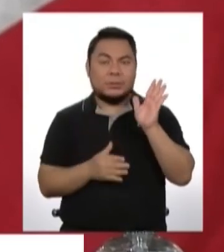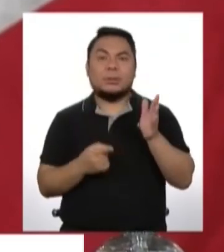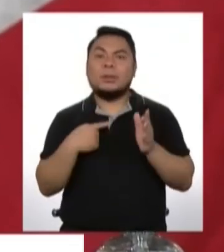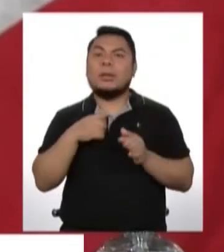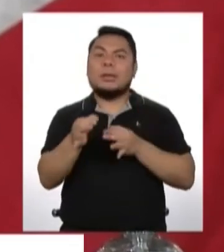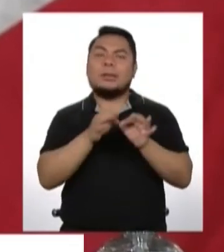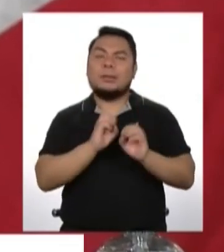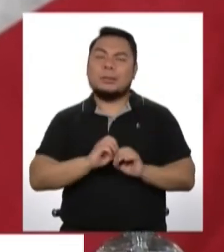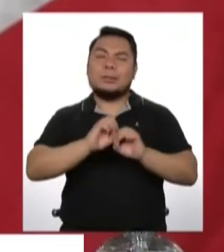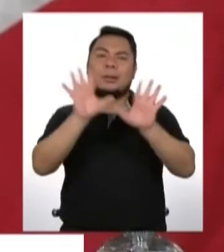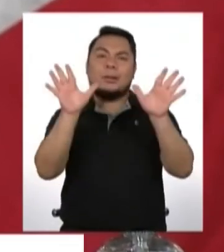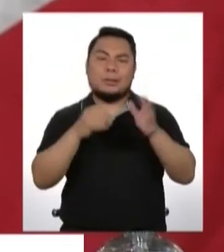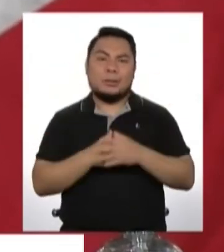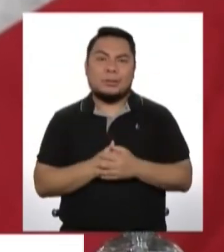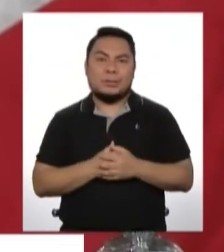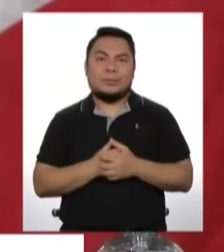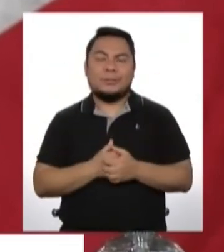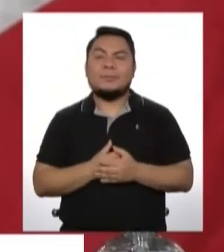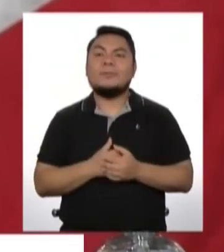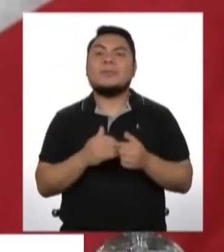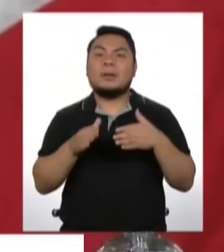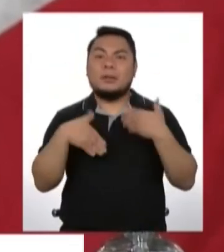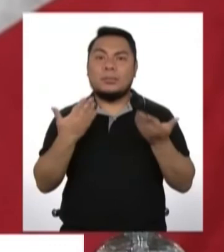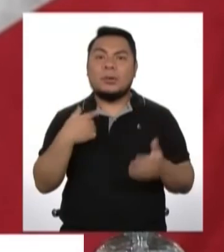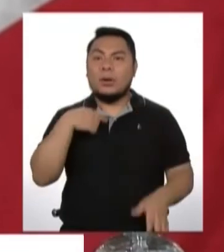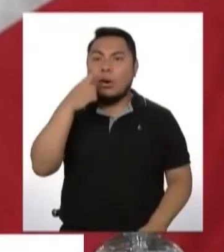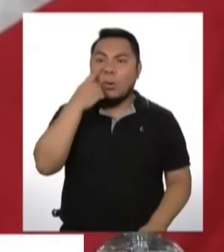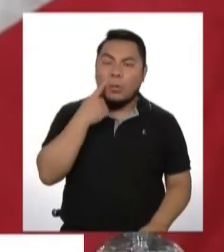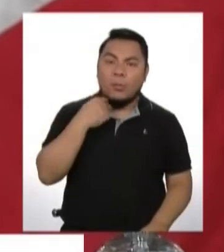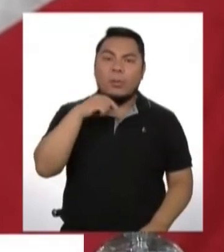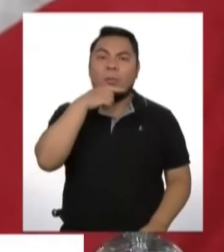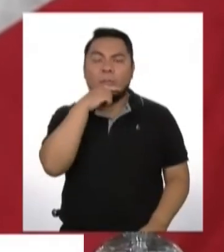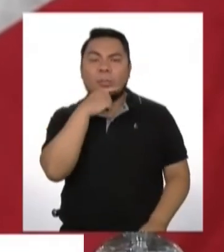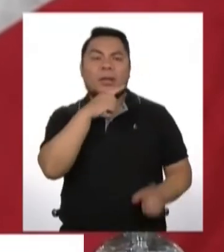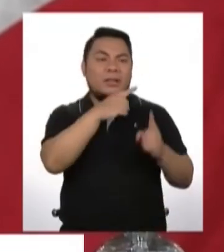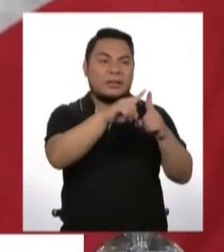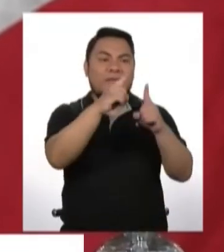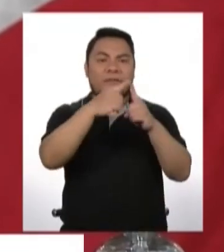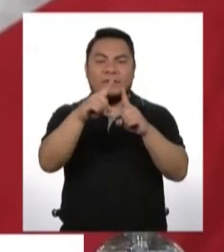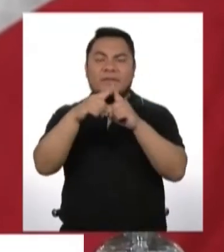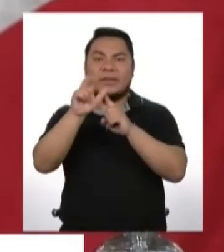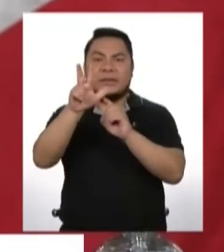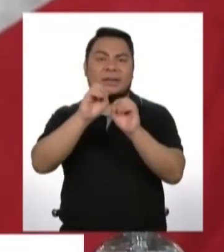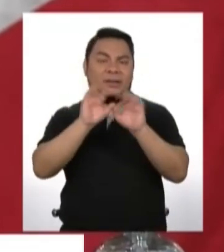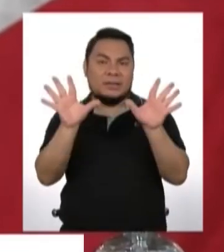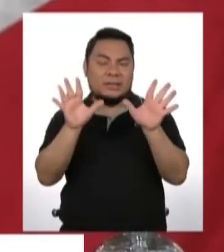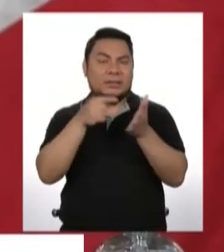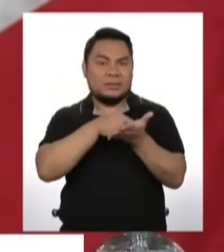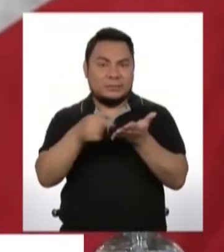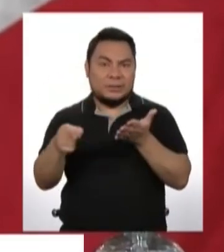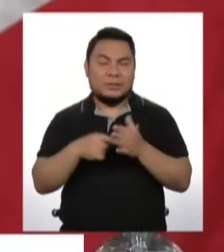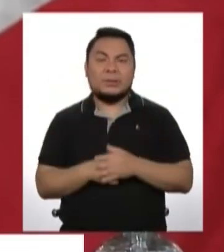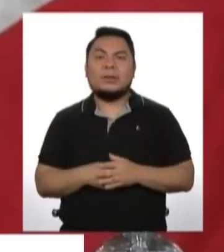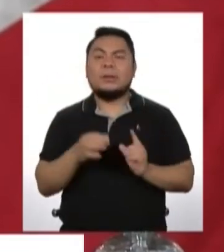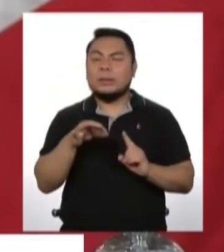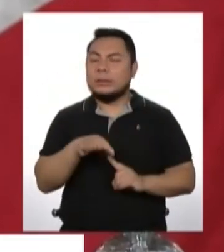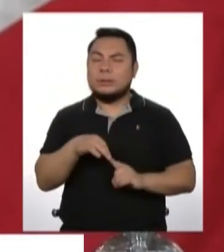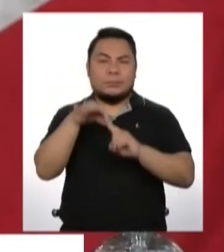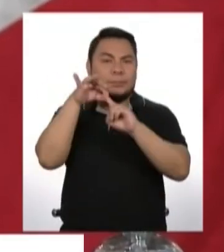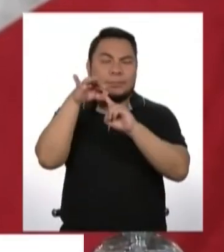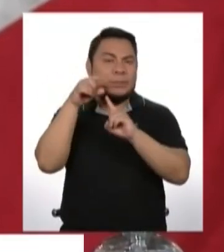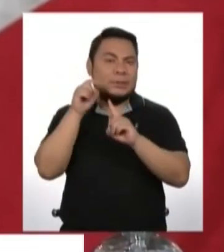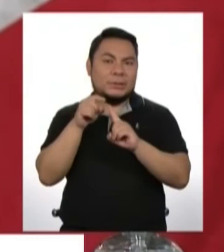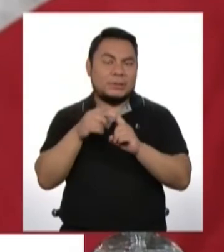con absoluta claridad. Pueden salir los hombres o mujeres indistintamente 3 días de la semana